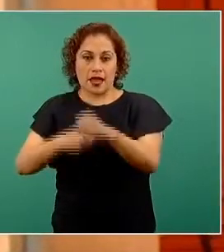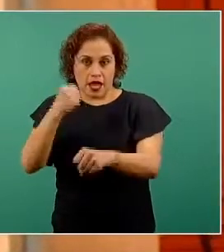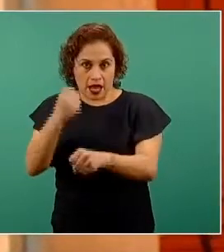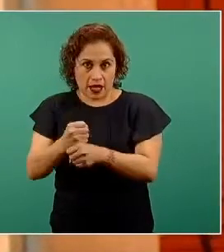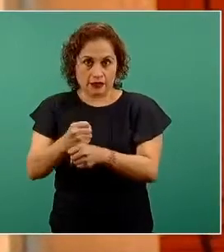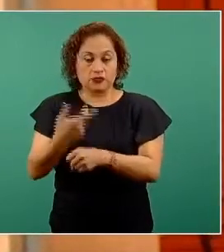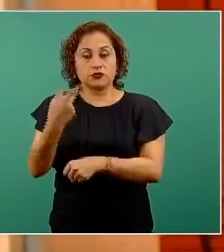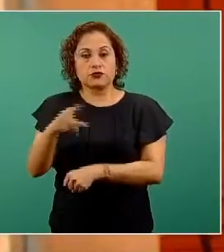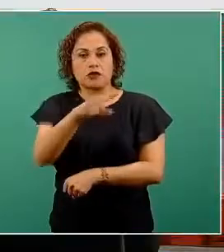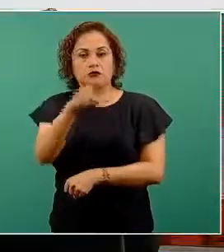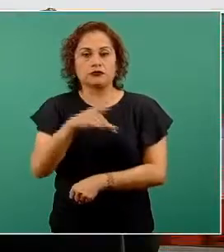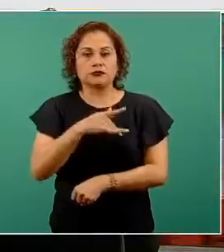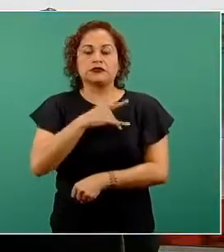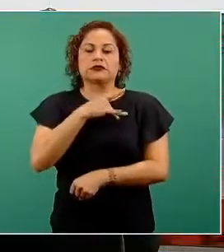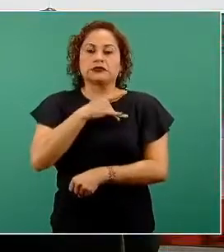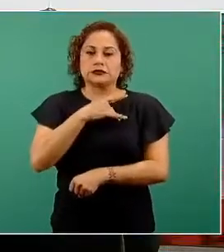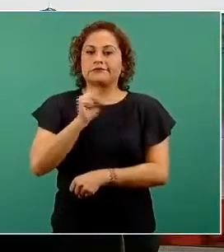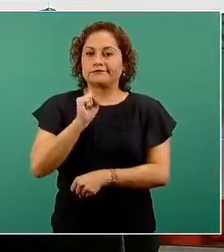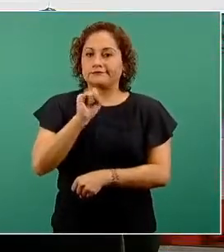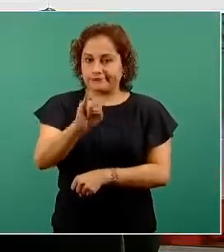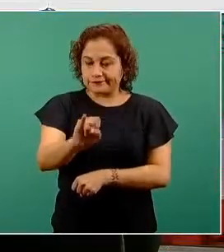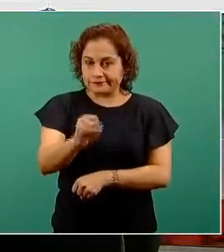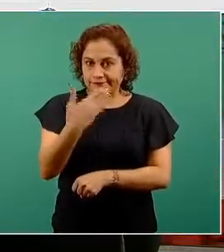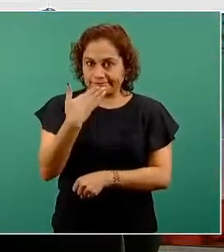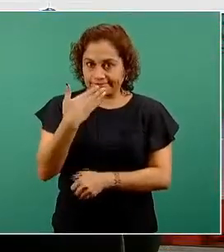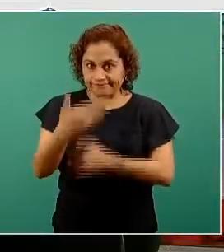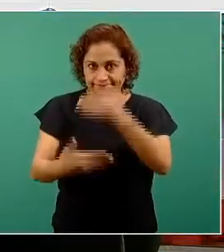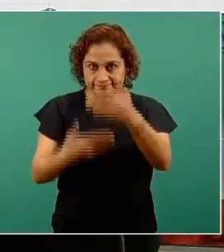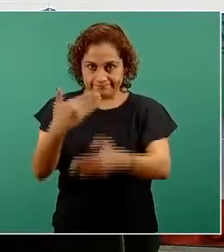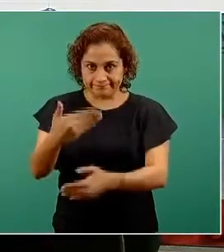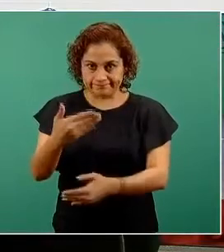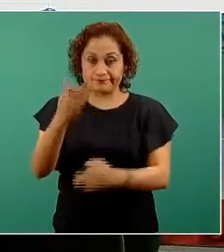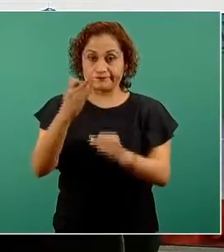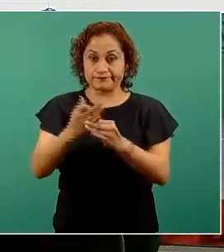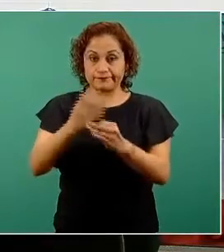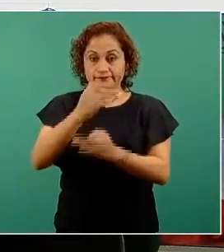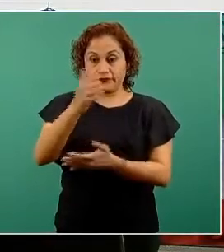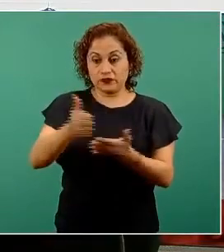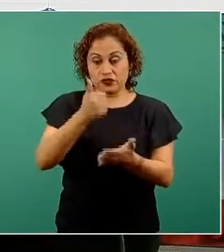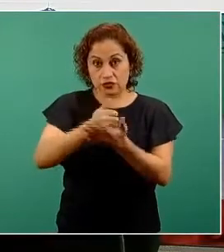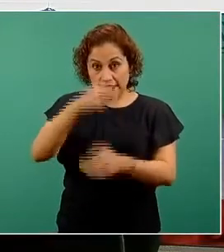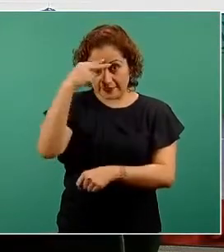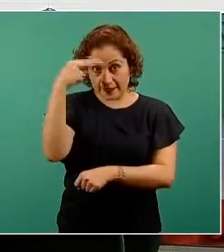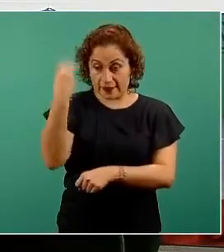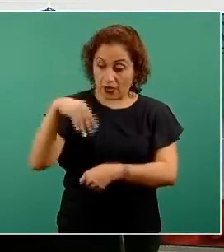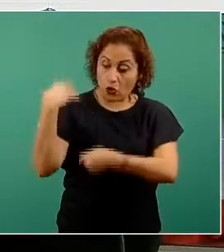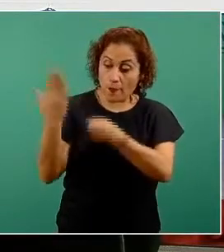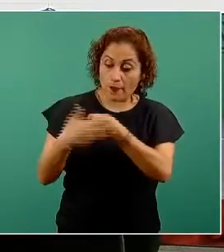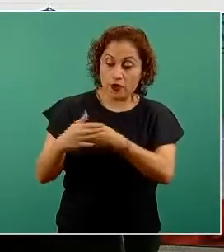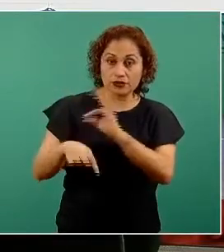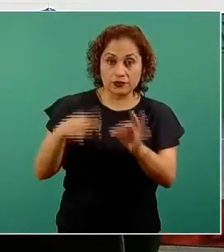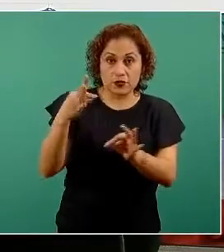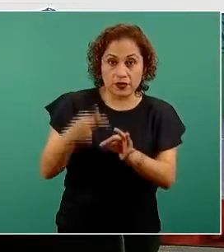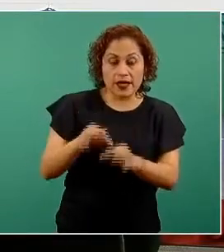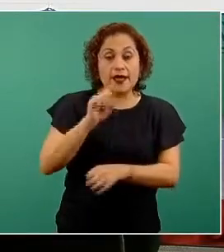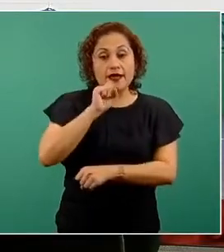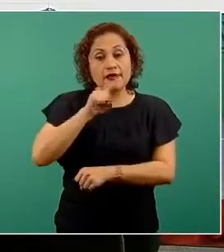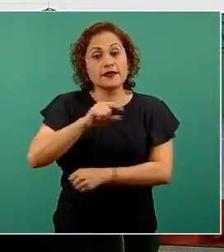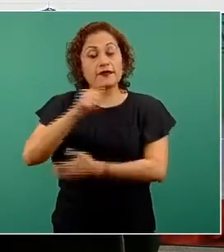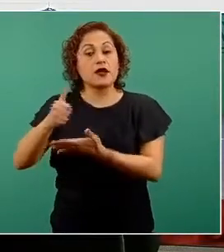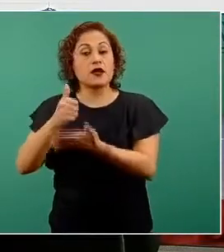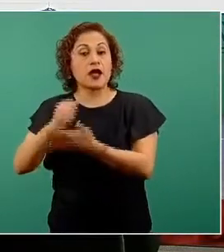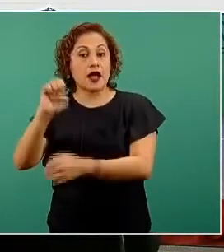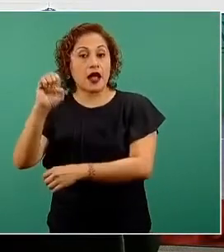muy alentador, por ahora sería prácticamente en la Ciudad de México y en el estado de Campeche, donde tendríamos ya esta